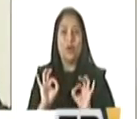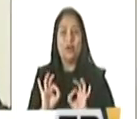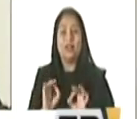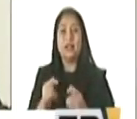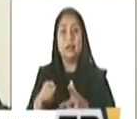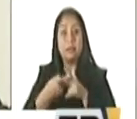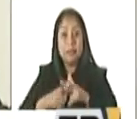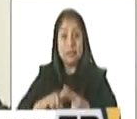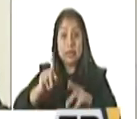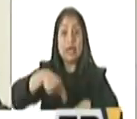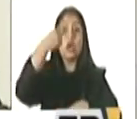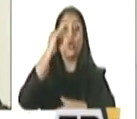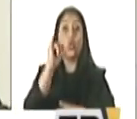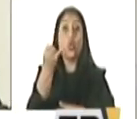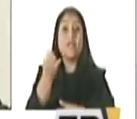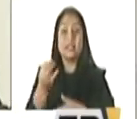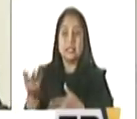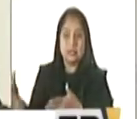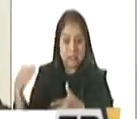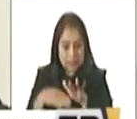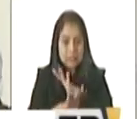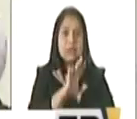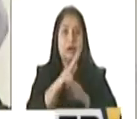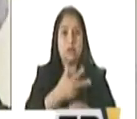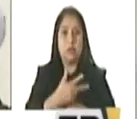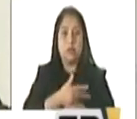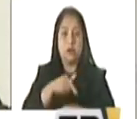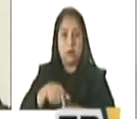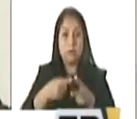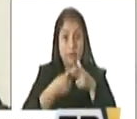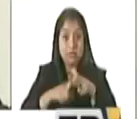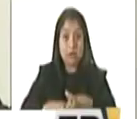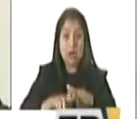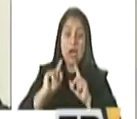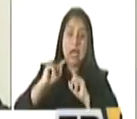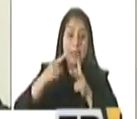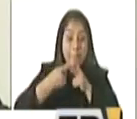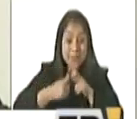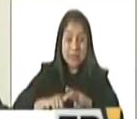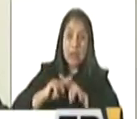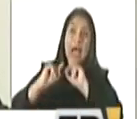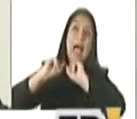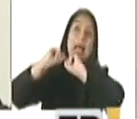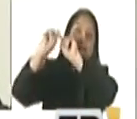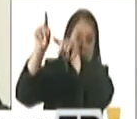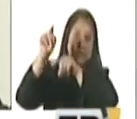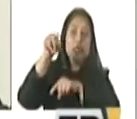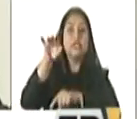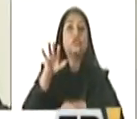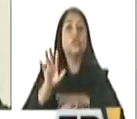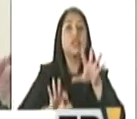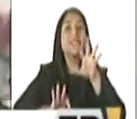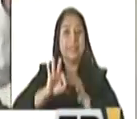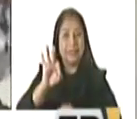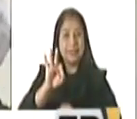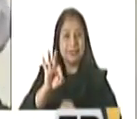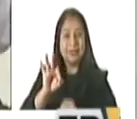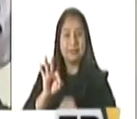del próximo jueves e iniciaremos allá en donde está en la zona 13